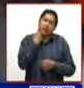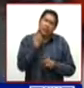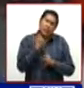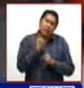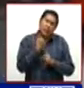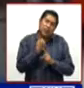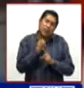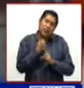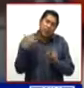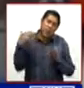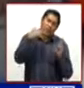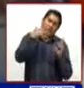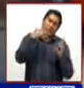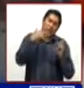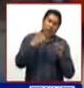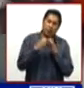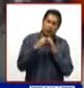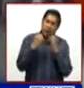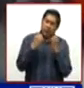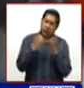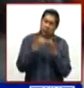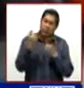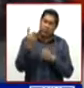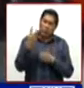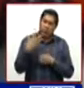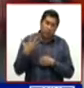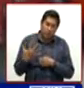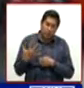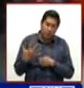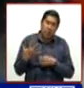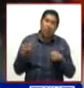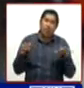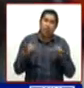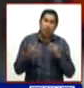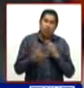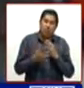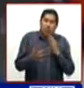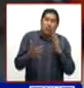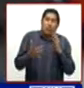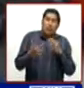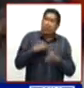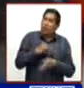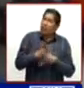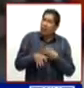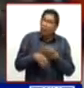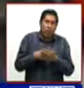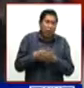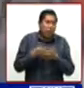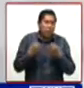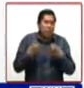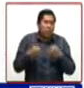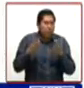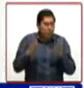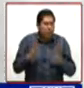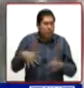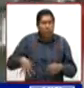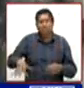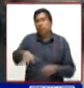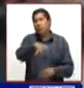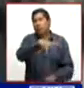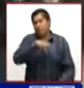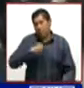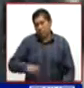a un equipo de la red Bolivisión. Y también pone en susceptibilidad a todos los comerciantes que están por este lugar.